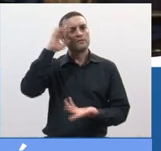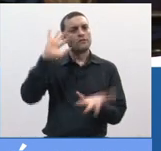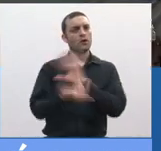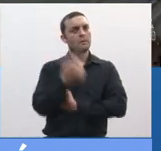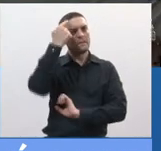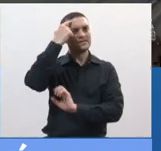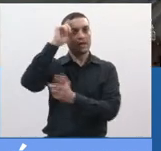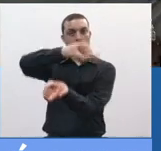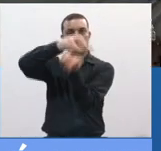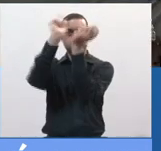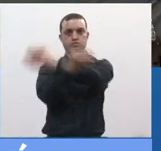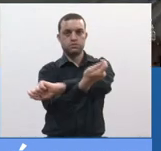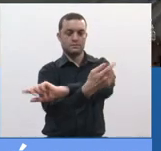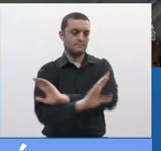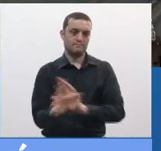absolutamente contraria.